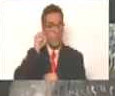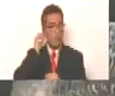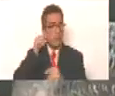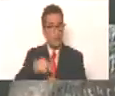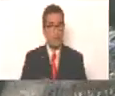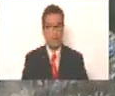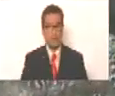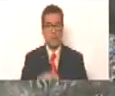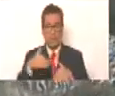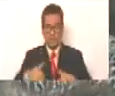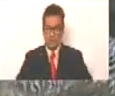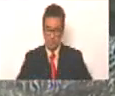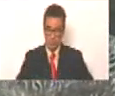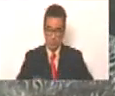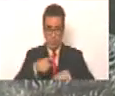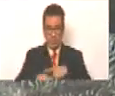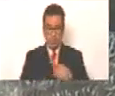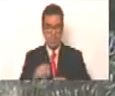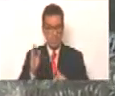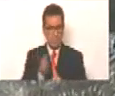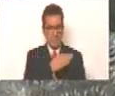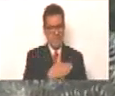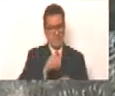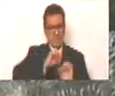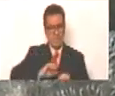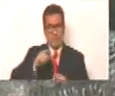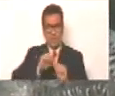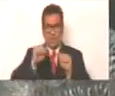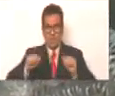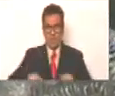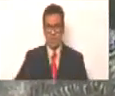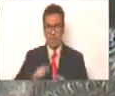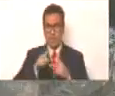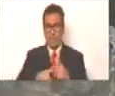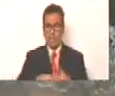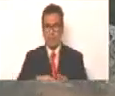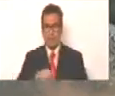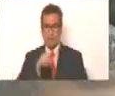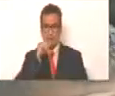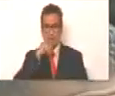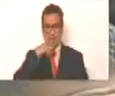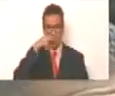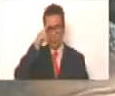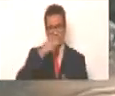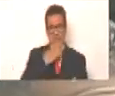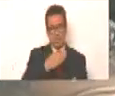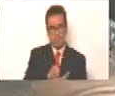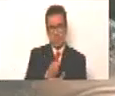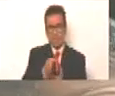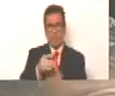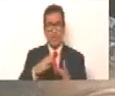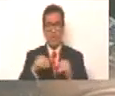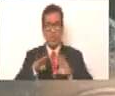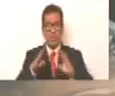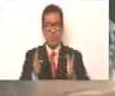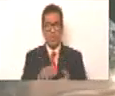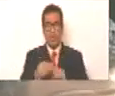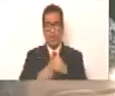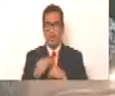en contra de la violencia de género, que es un sistema patriarcal, machista, que sigue alrededor del mundo haciendo. Pero la